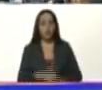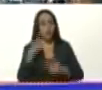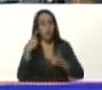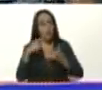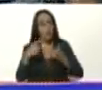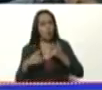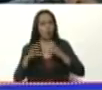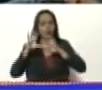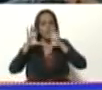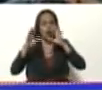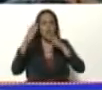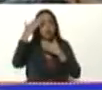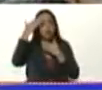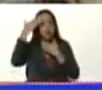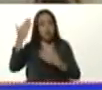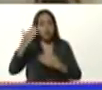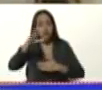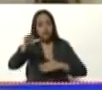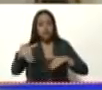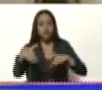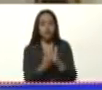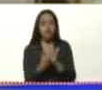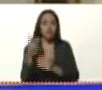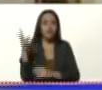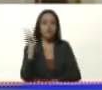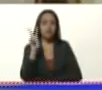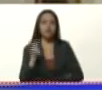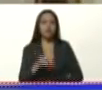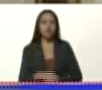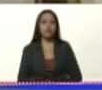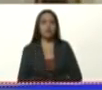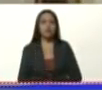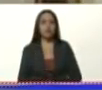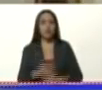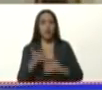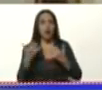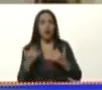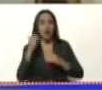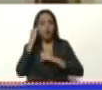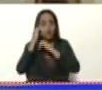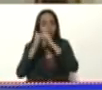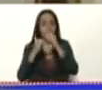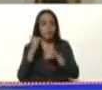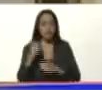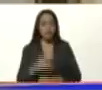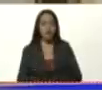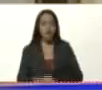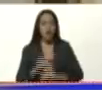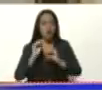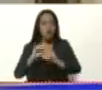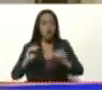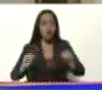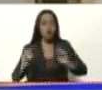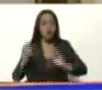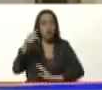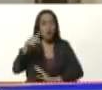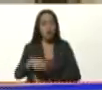La Organización Mundial de la Salud ha declarado el día de hoy que el epicentro de la pandemia se ha trasladado a